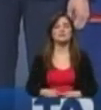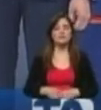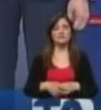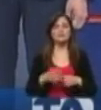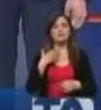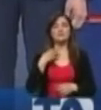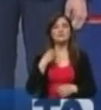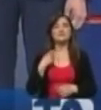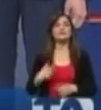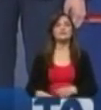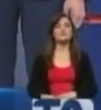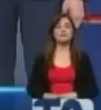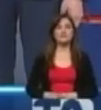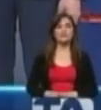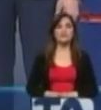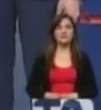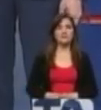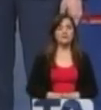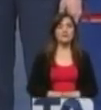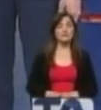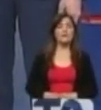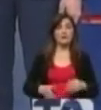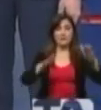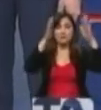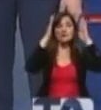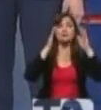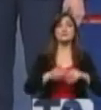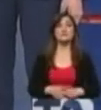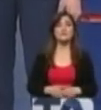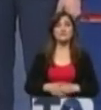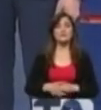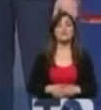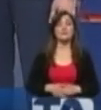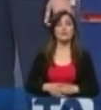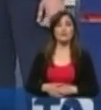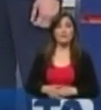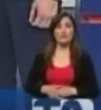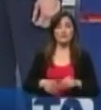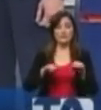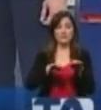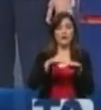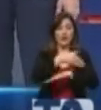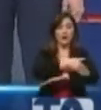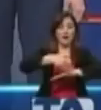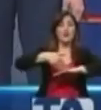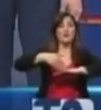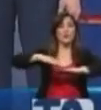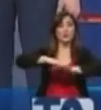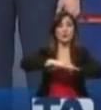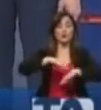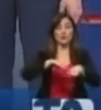hechos en el Colegio Réplica Aguirre Abad. Y preste mucha atención porque habrán cambios de sentido en algunas vías por el sector